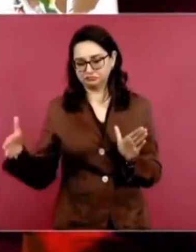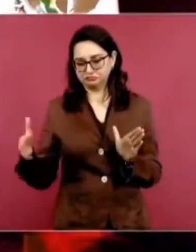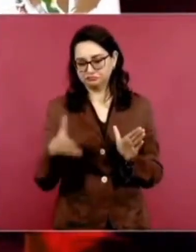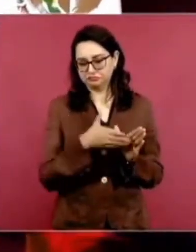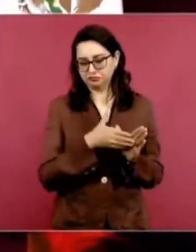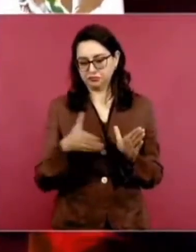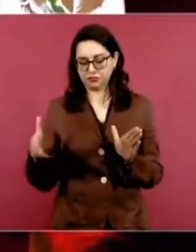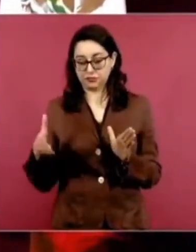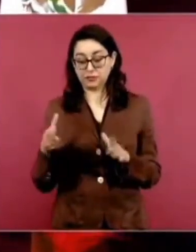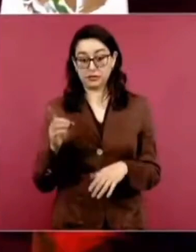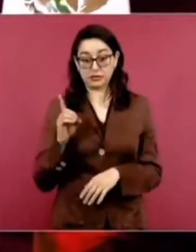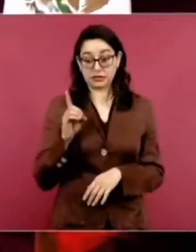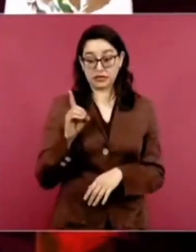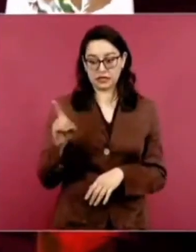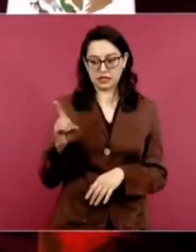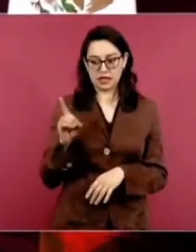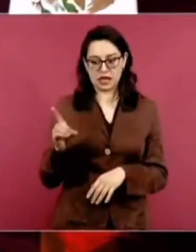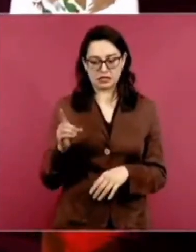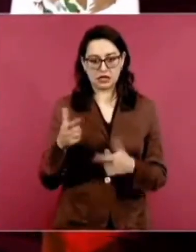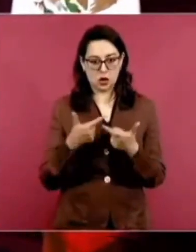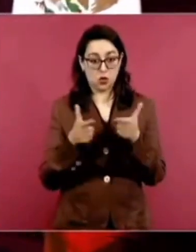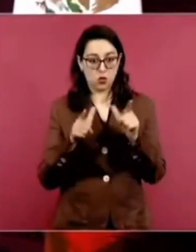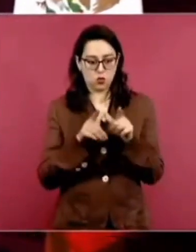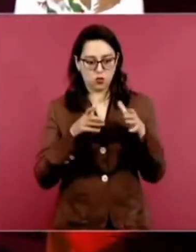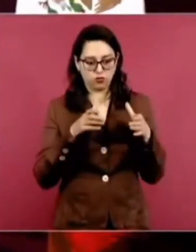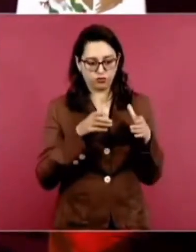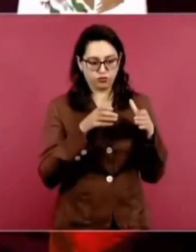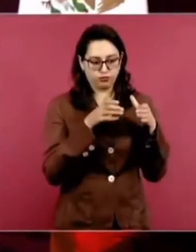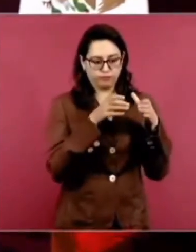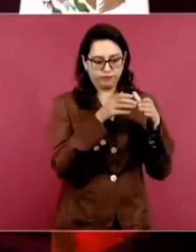de derecha a ver al general Cárdenas